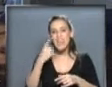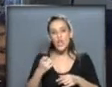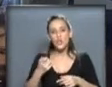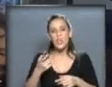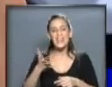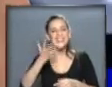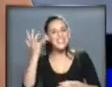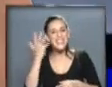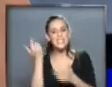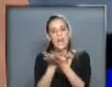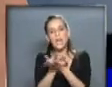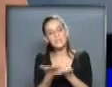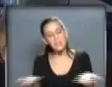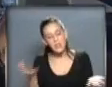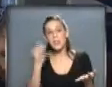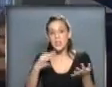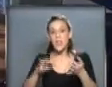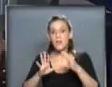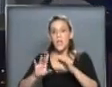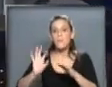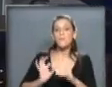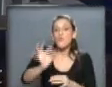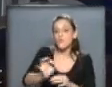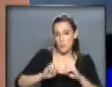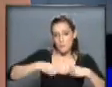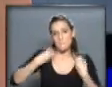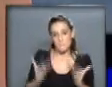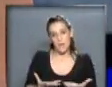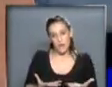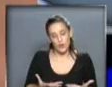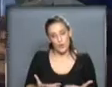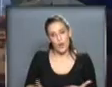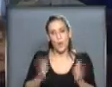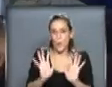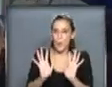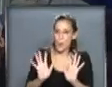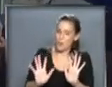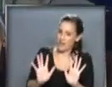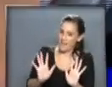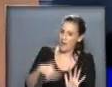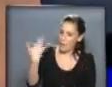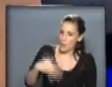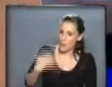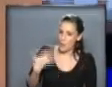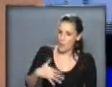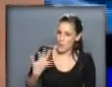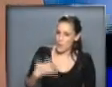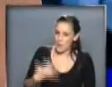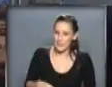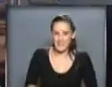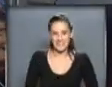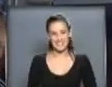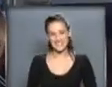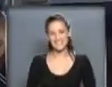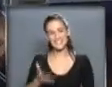creo que tendrá que mejorar un poco de cara a la próxima. Upa, upa, upa, bueno. Gabriela Privitera, acá Fieroy Corte y Tagle.